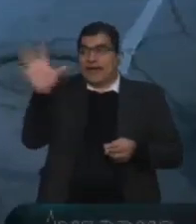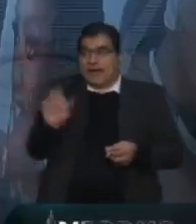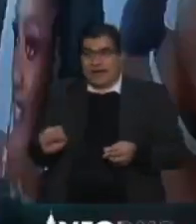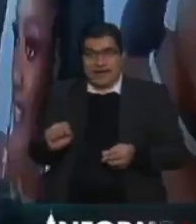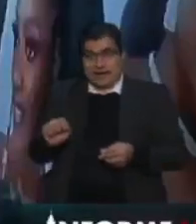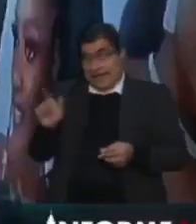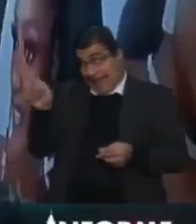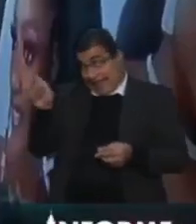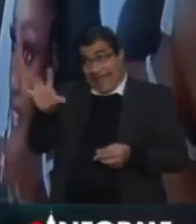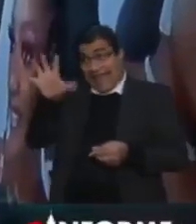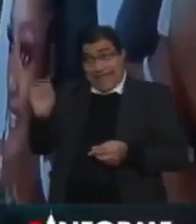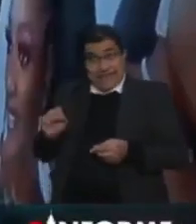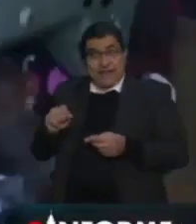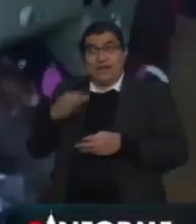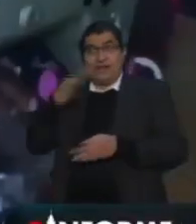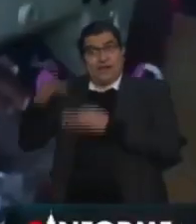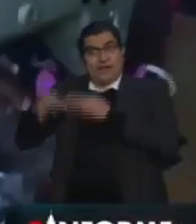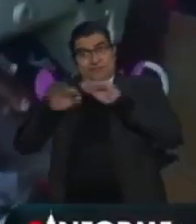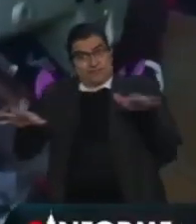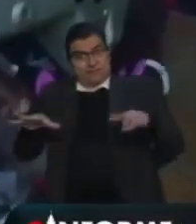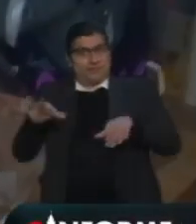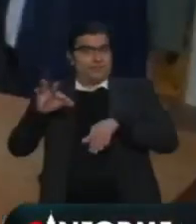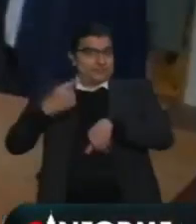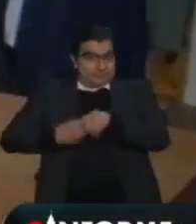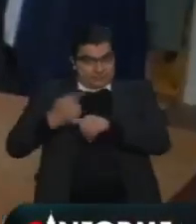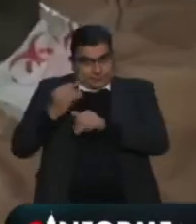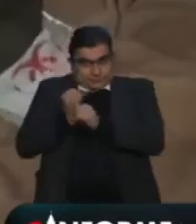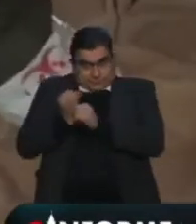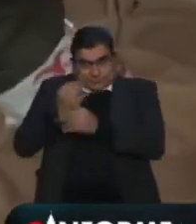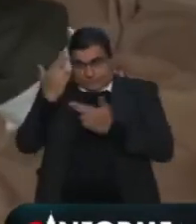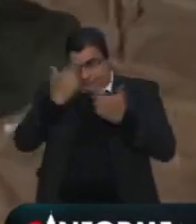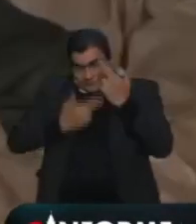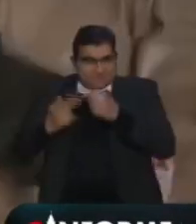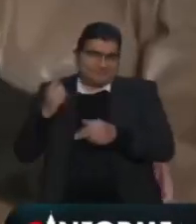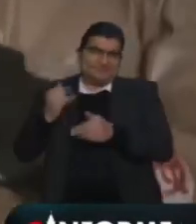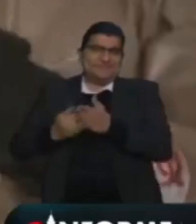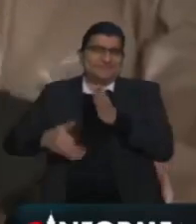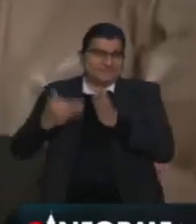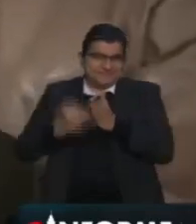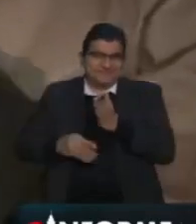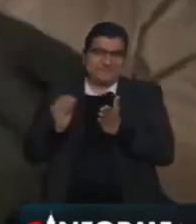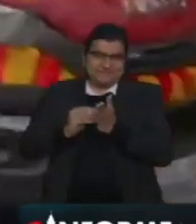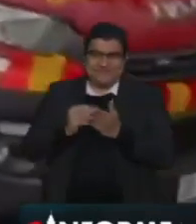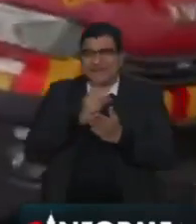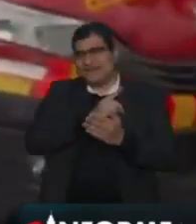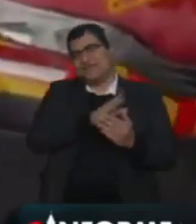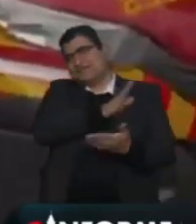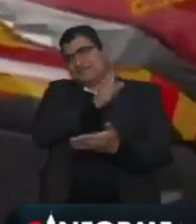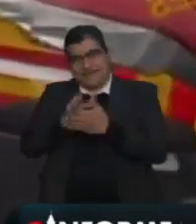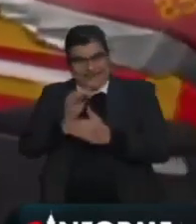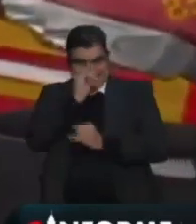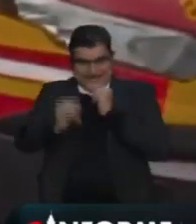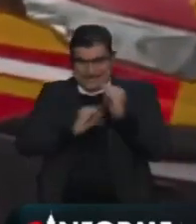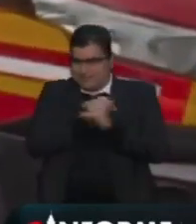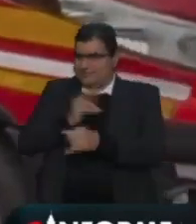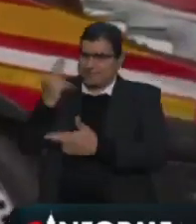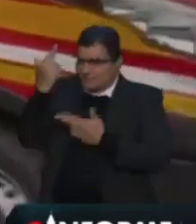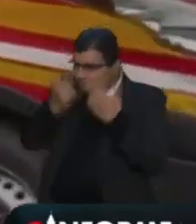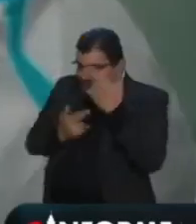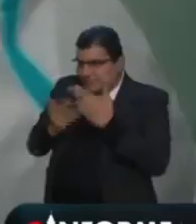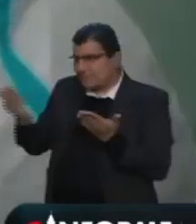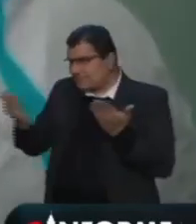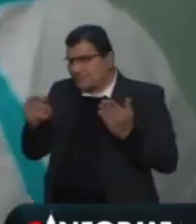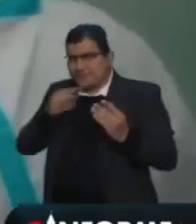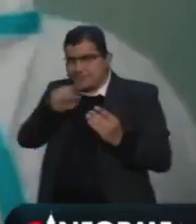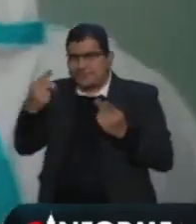en África el sistema de notificación epidemiológica es muy deficiente. Entonces van a tener que ir las brigadas internacionales a empezar a medir